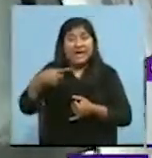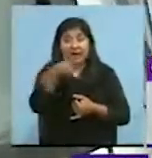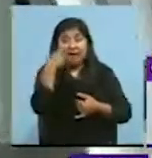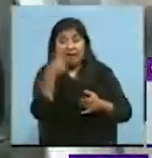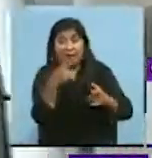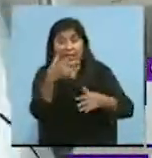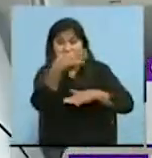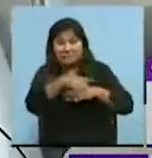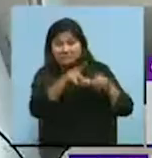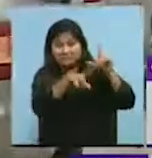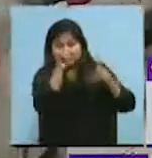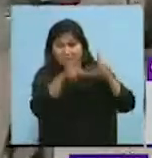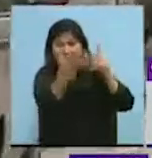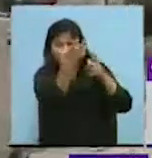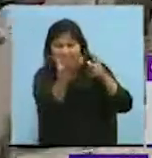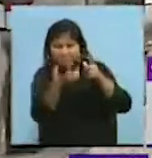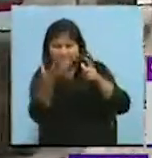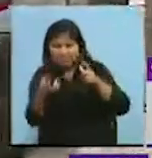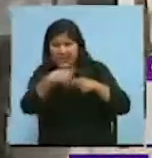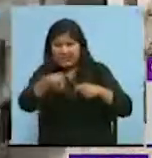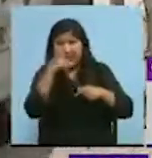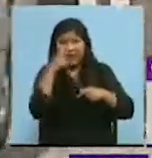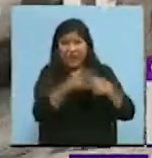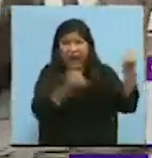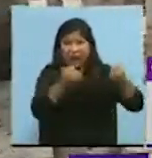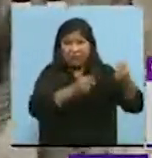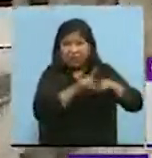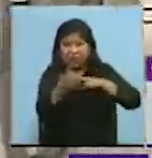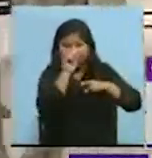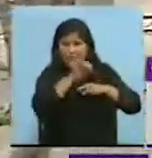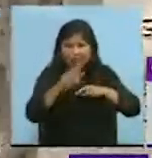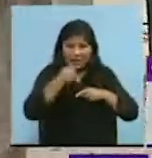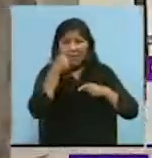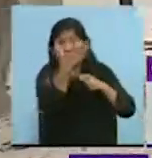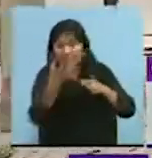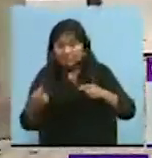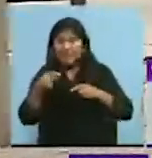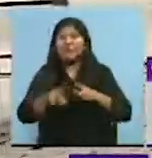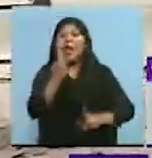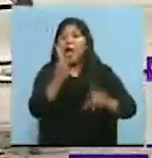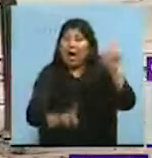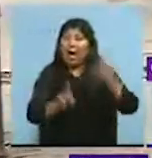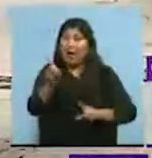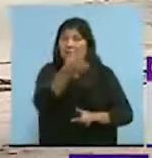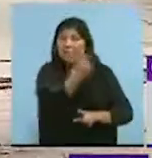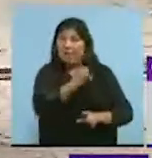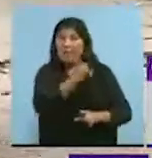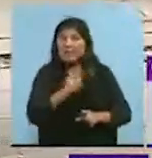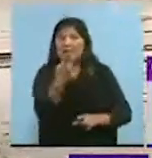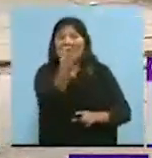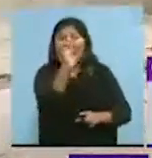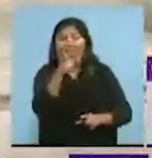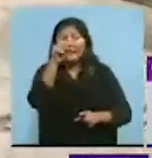implementado en la avenida Córdoba porque no se respeta esta velocidad máxima de 40 kilómetros por hora. Los autos van más